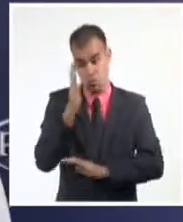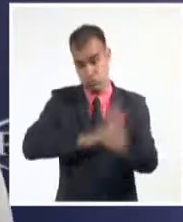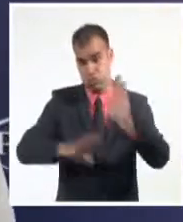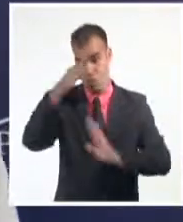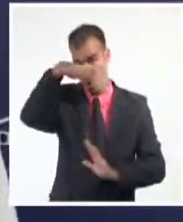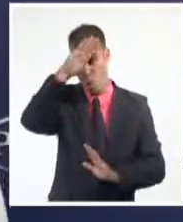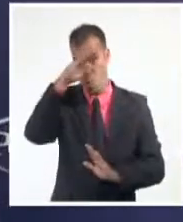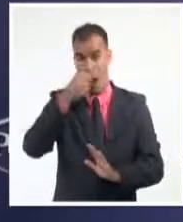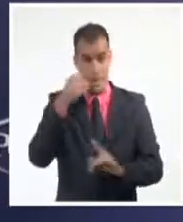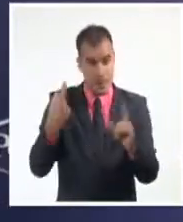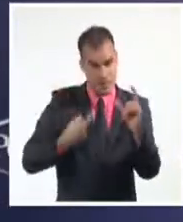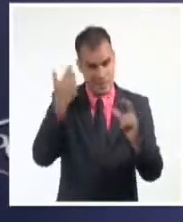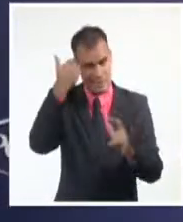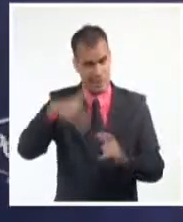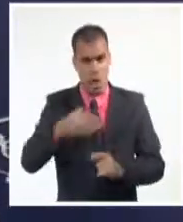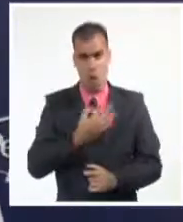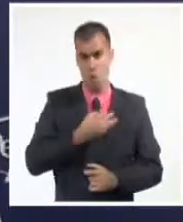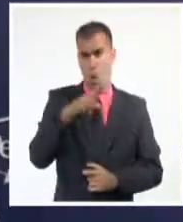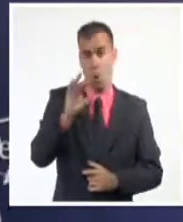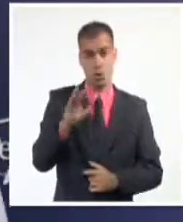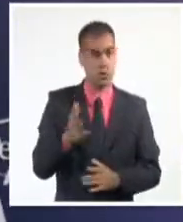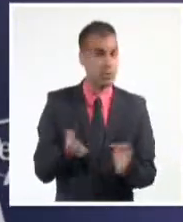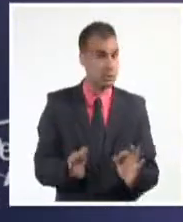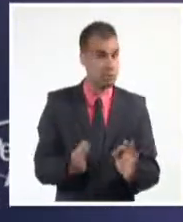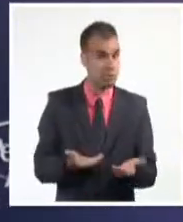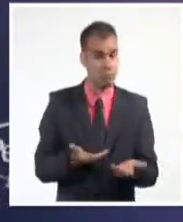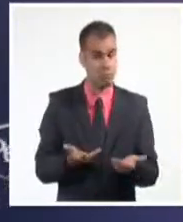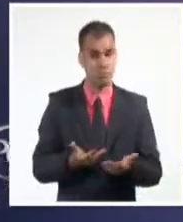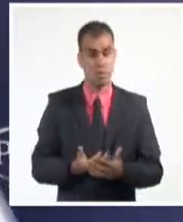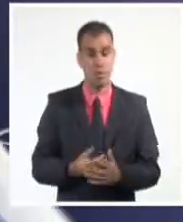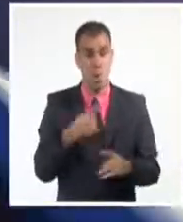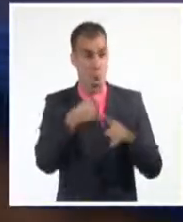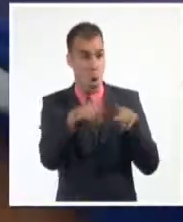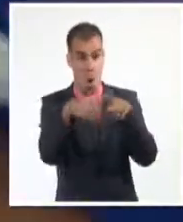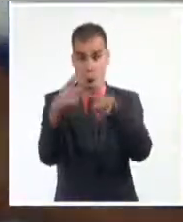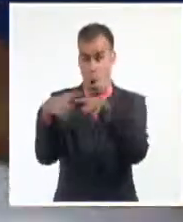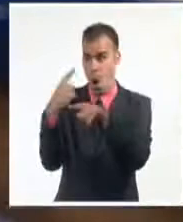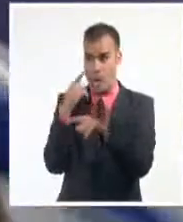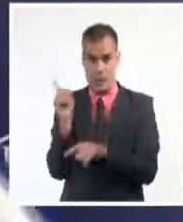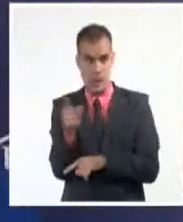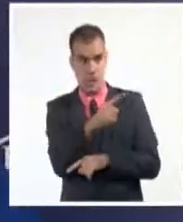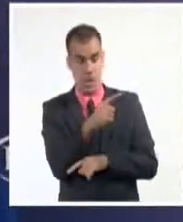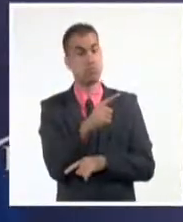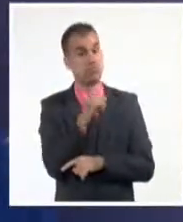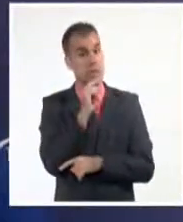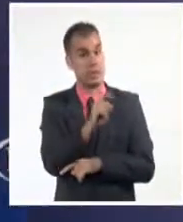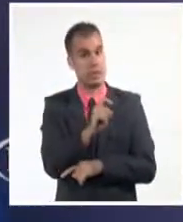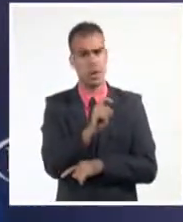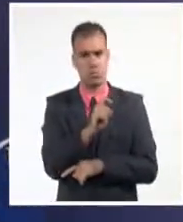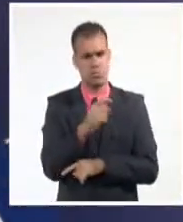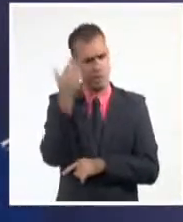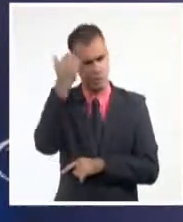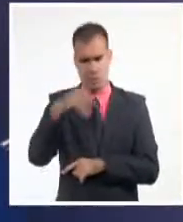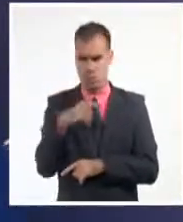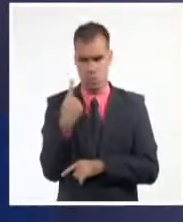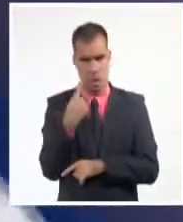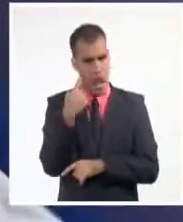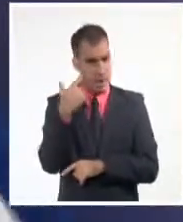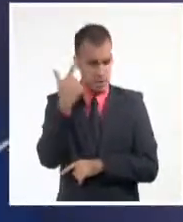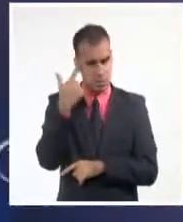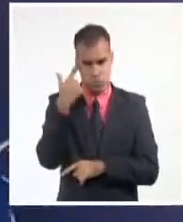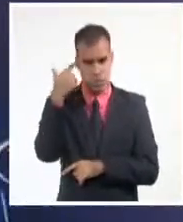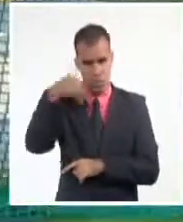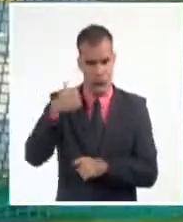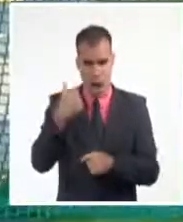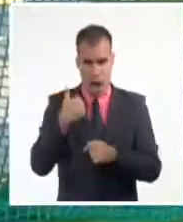luchar por la medalla de oro. Tenía unas contrincantes, pero bueno, igual yo salí a dar lo mejor de mí sin importarme quién estuviera al lado y a